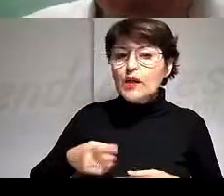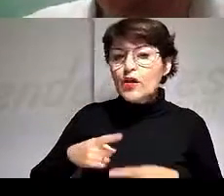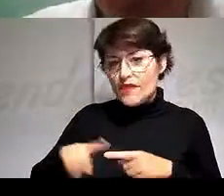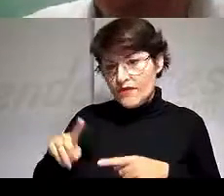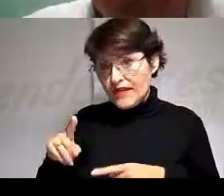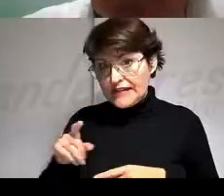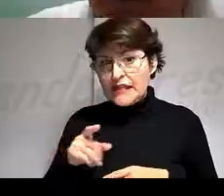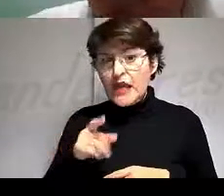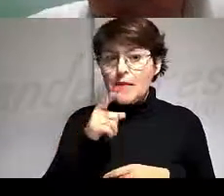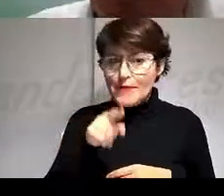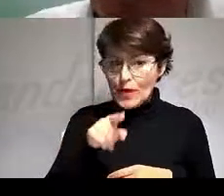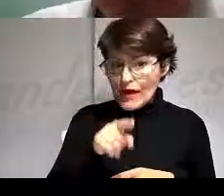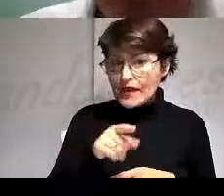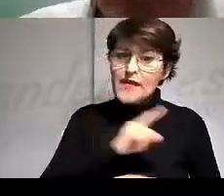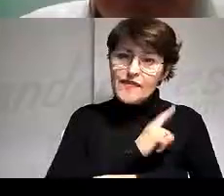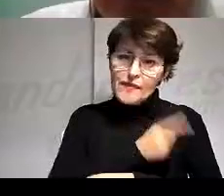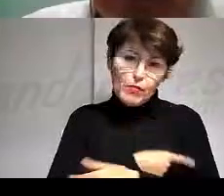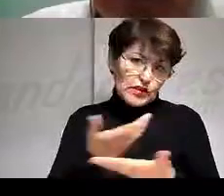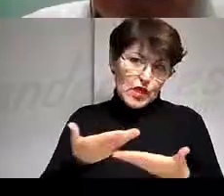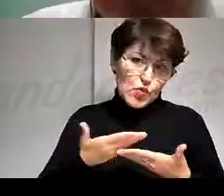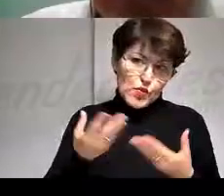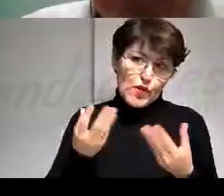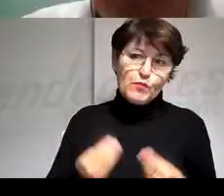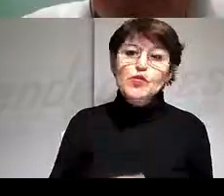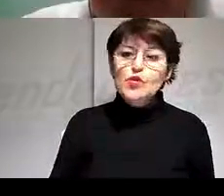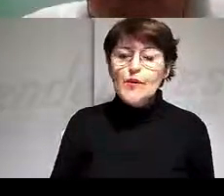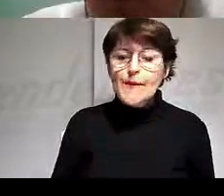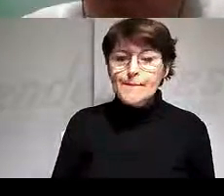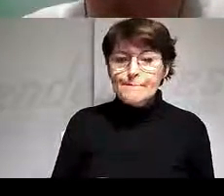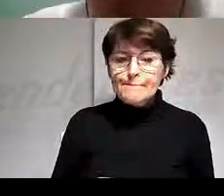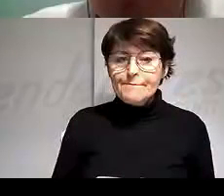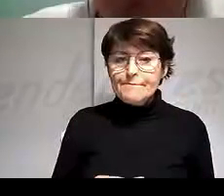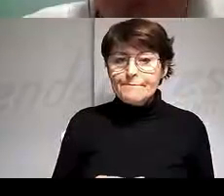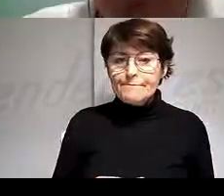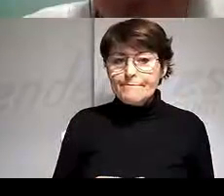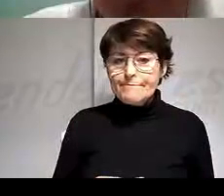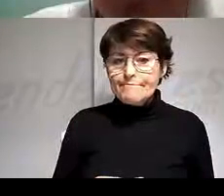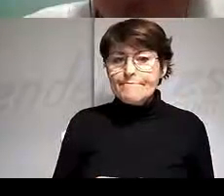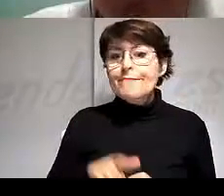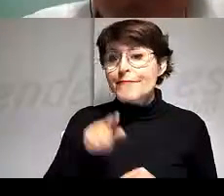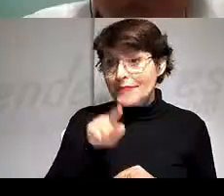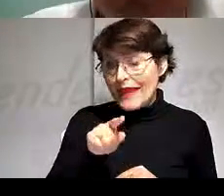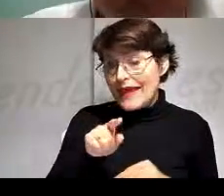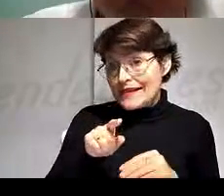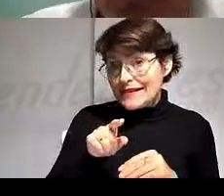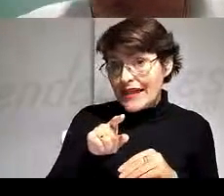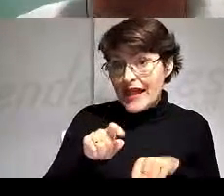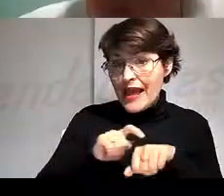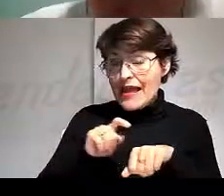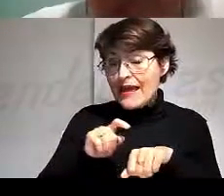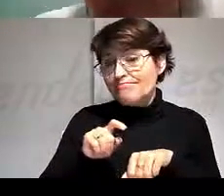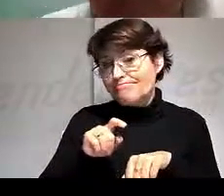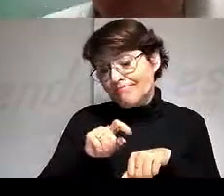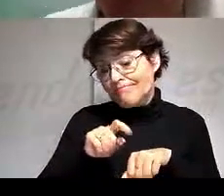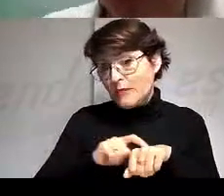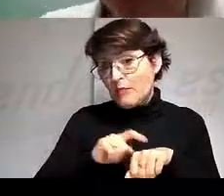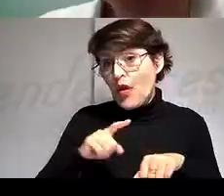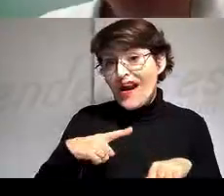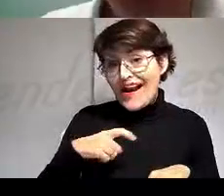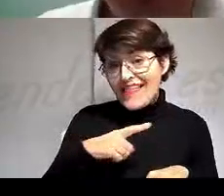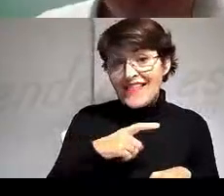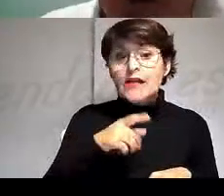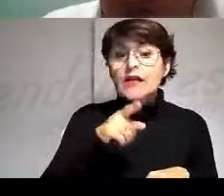súper interesante y súper eficaz. Y para estos cánceres, pues el ejercicio físico, la realización de